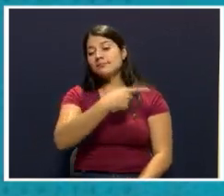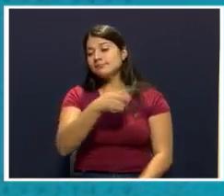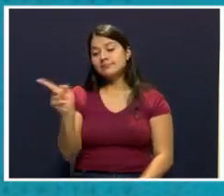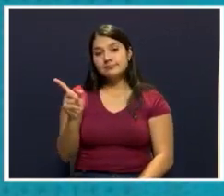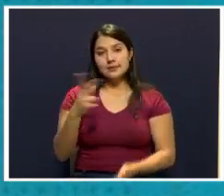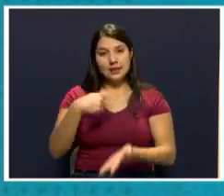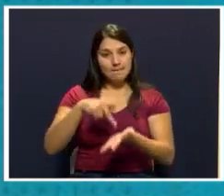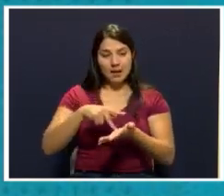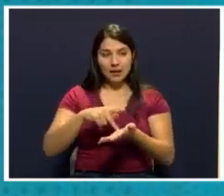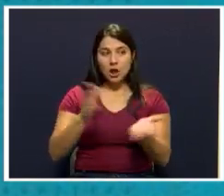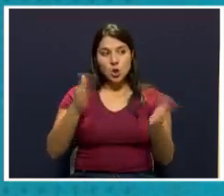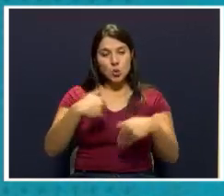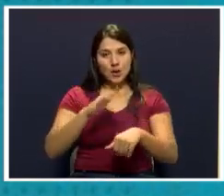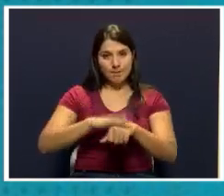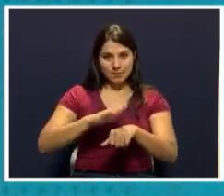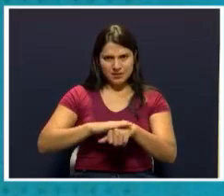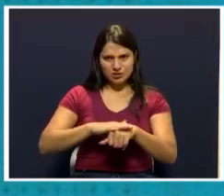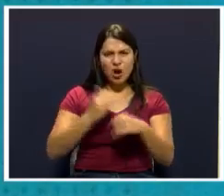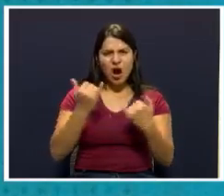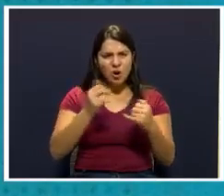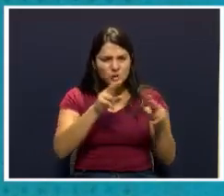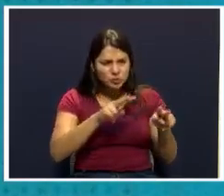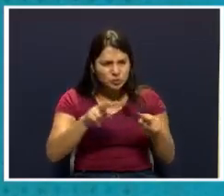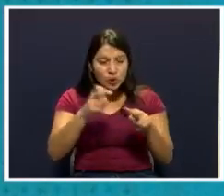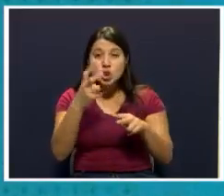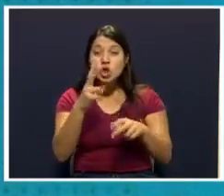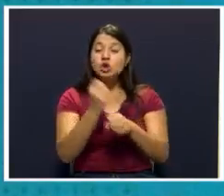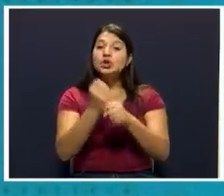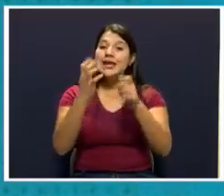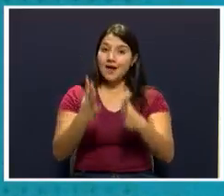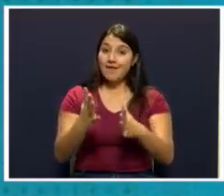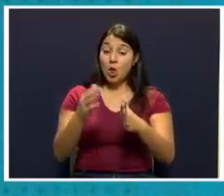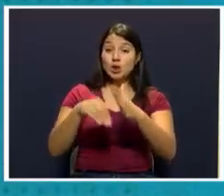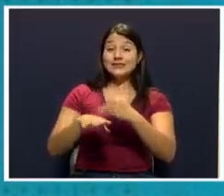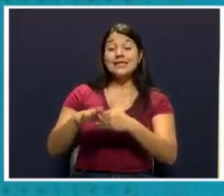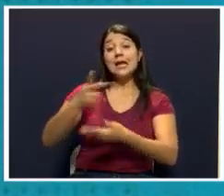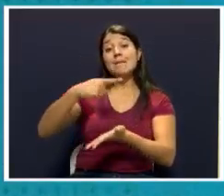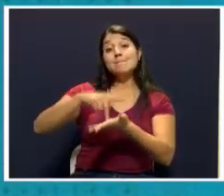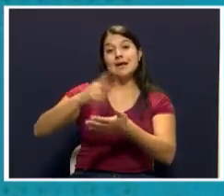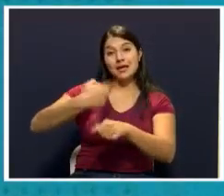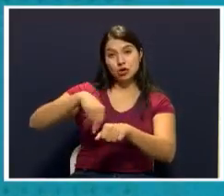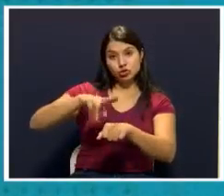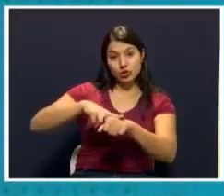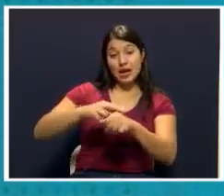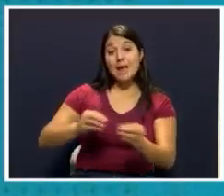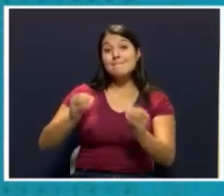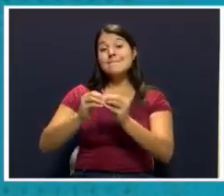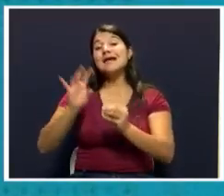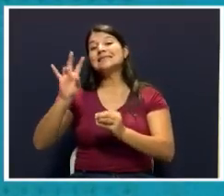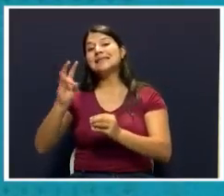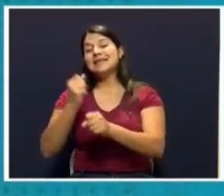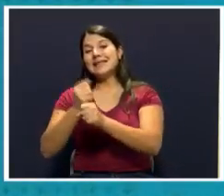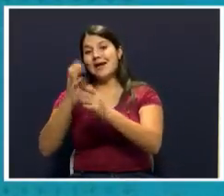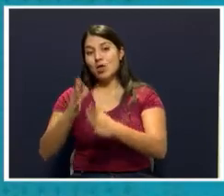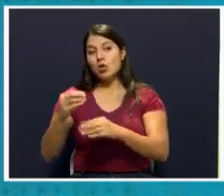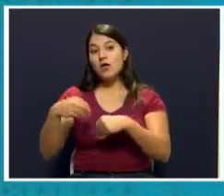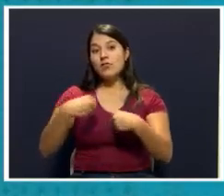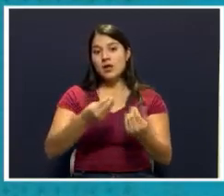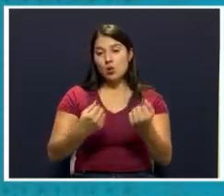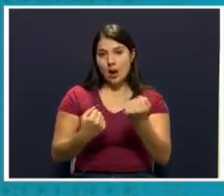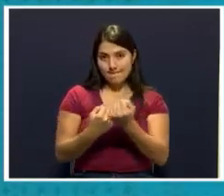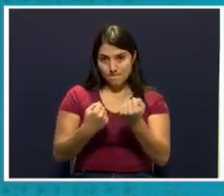Este operativo se ha elaborado con el trabajo de 12 funcionarios del Parque Nacional y a lo que sumamos 7 funcionarios de apoyo. quienes